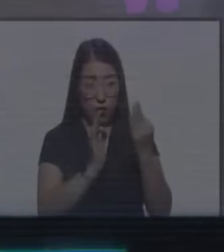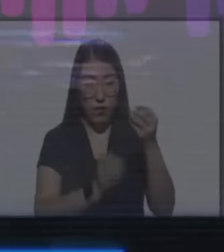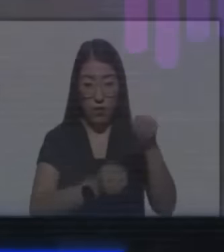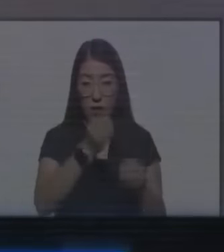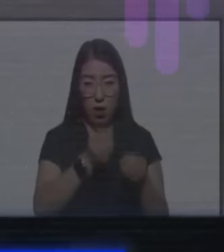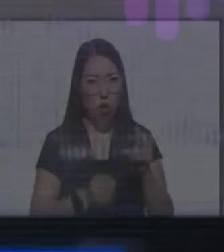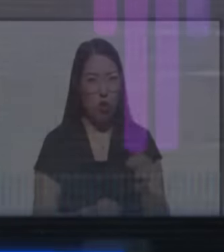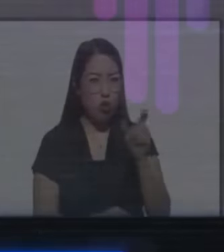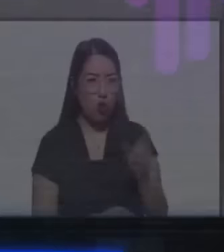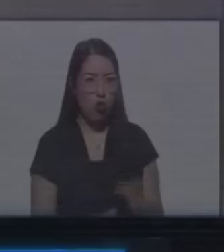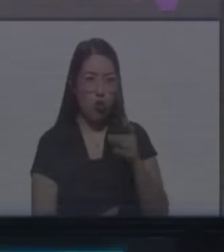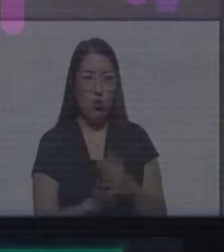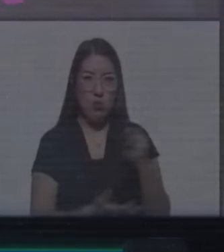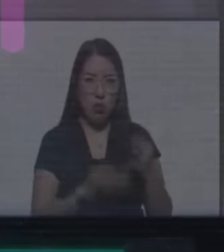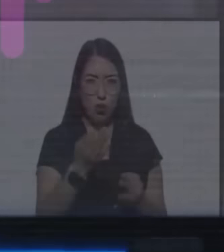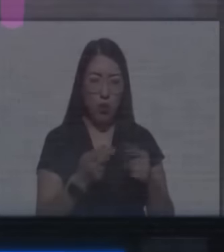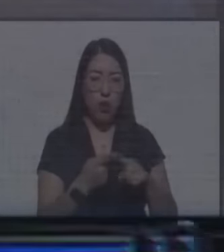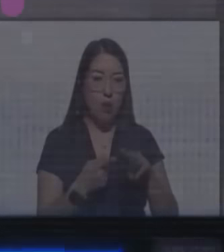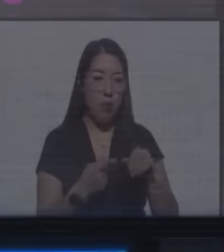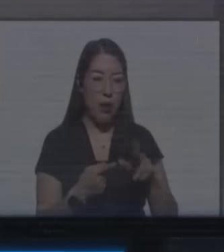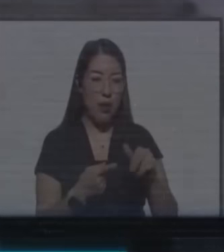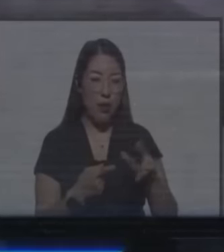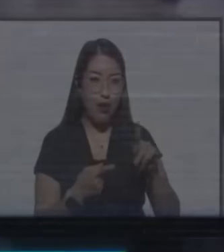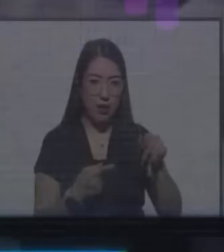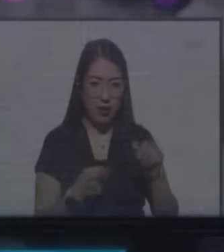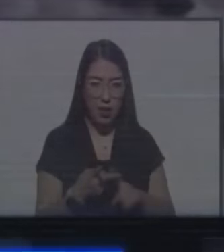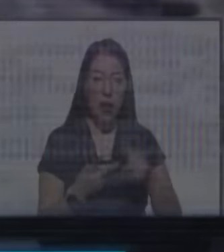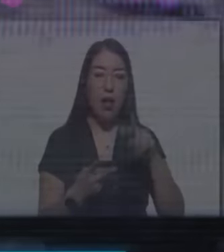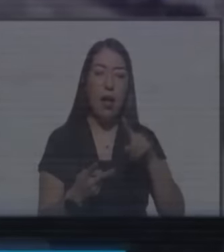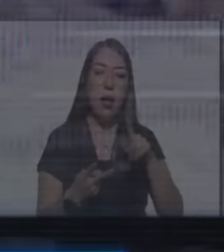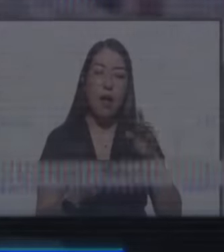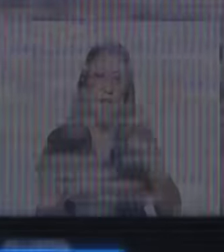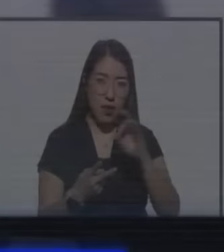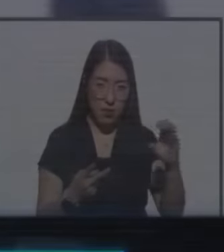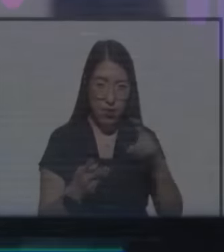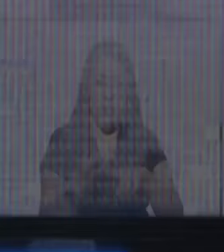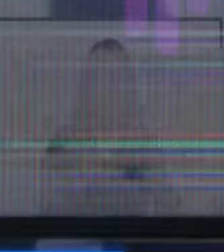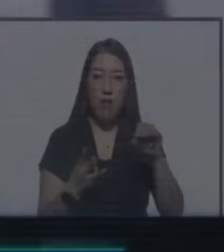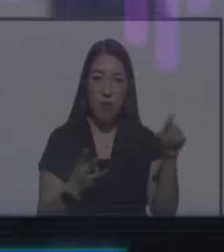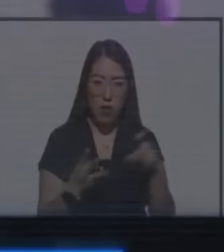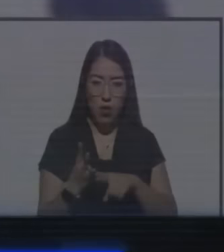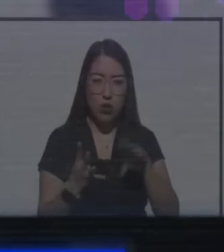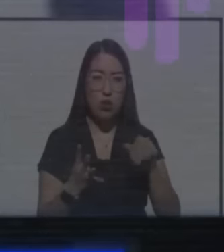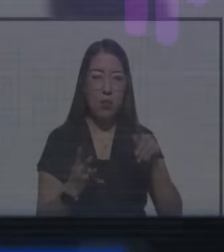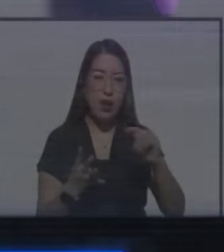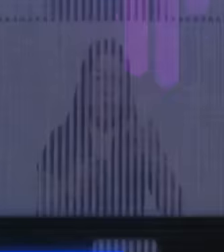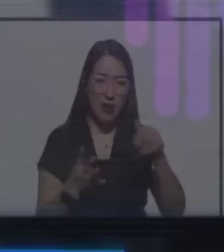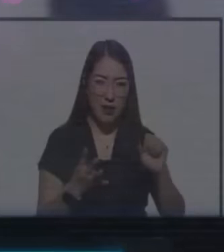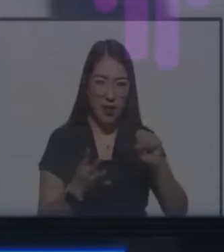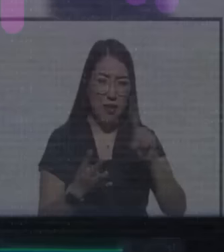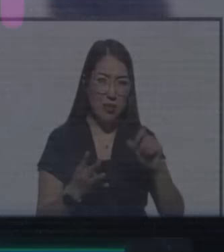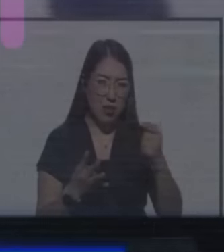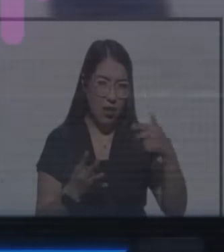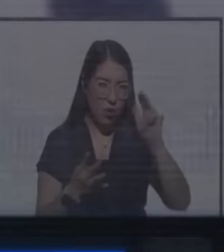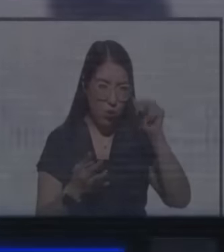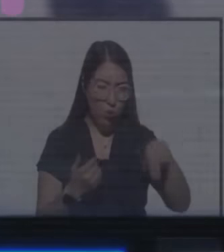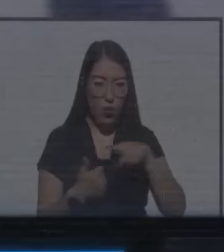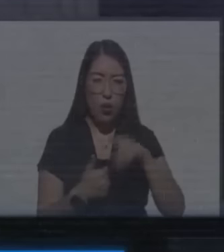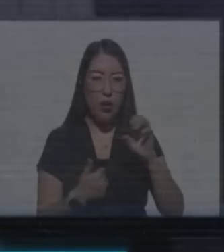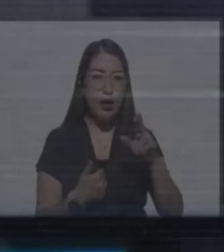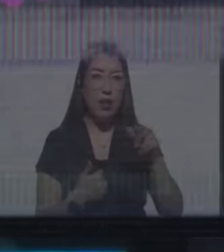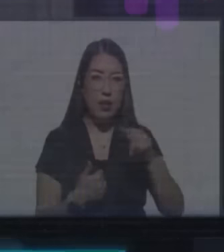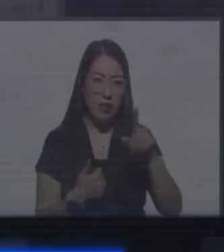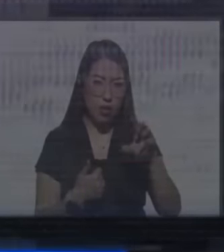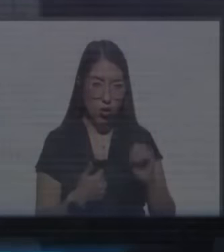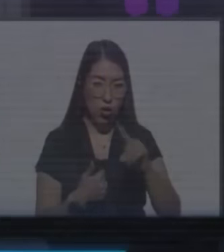juzgando solo a él. Margarita Zavala Gómez del Campo, Felipe Calderón, Vicente Fox Quesada, Marta Sahagún Jiménez, Ernesto Zedillo Ponce de León y Carlos